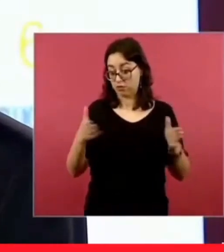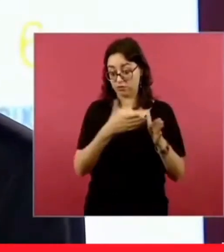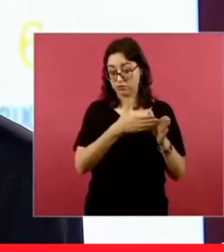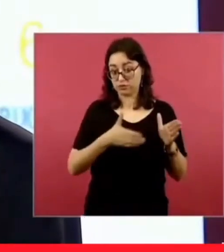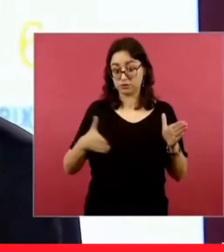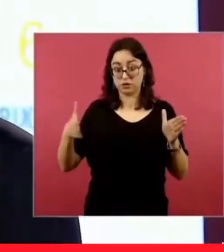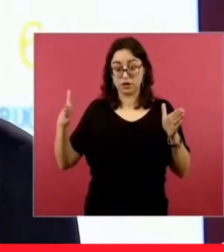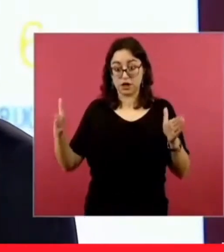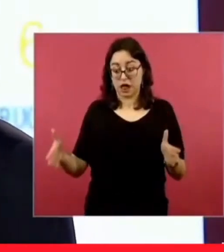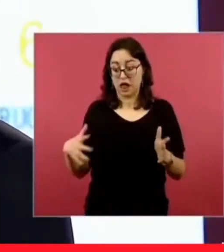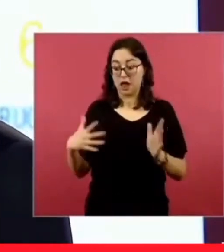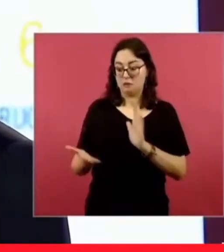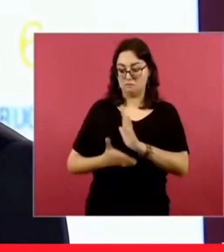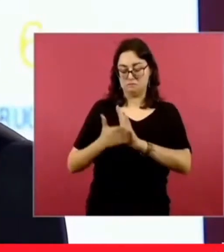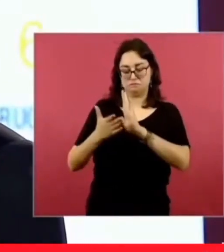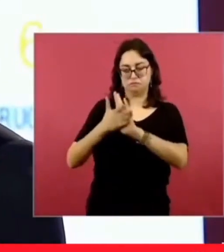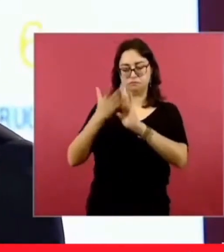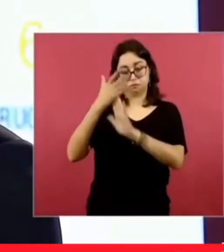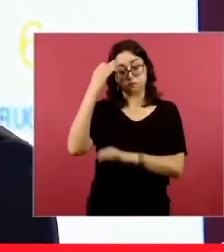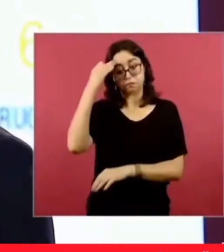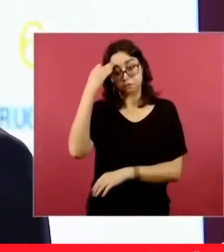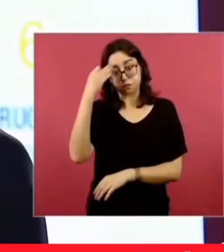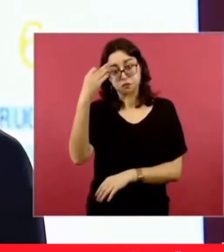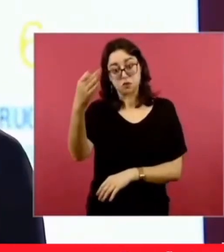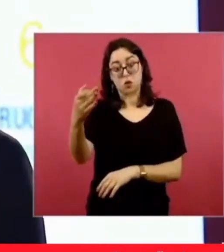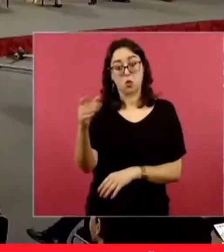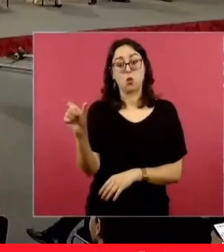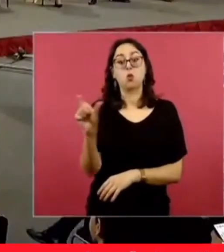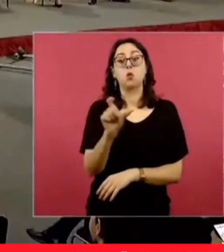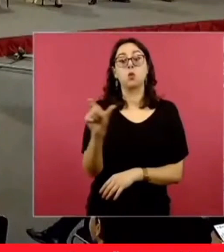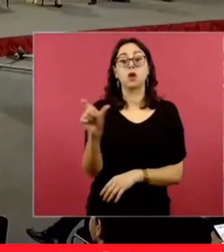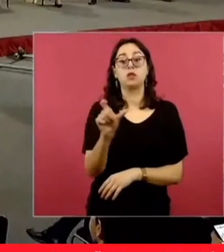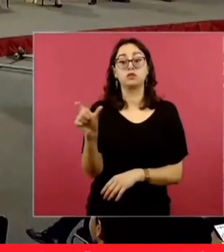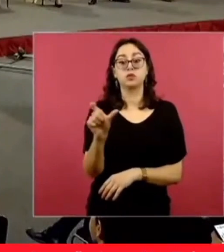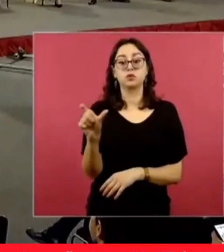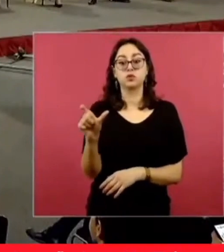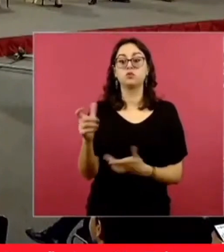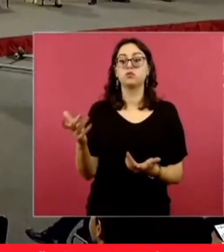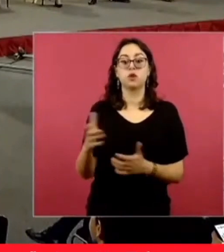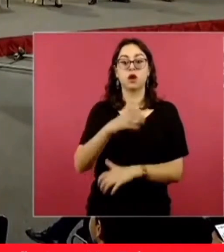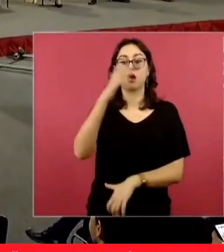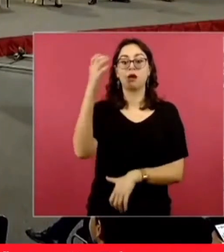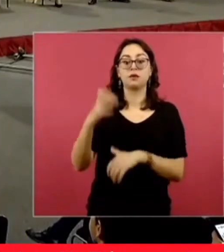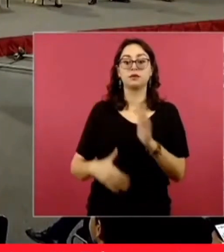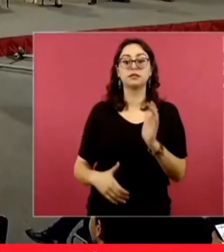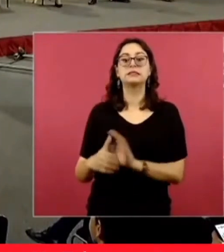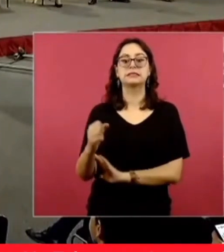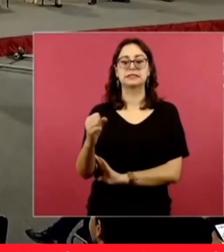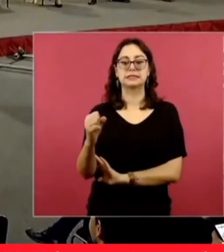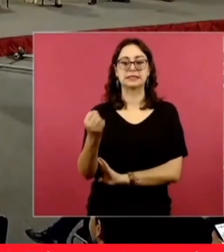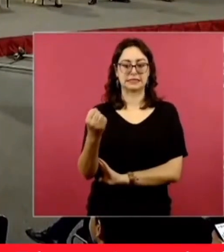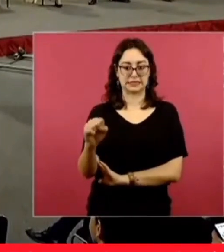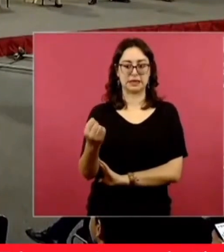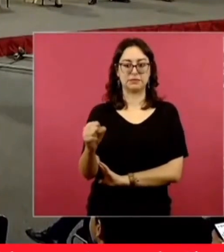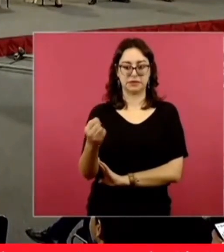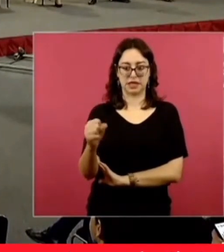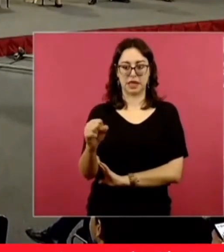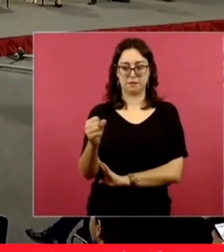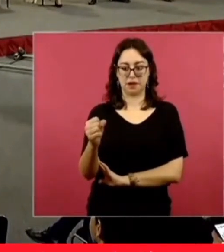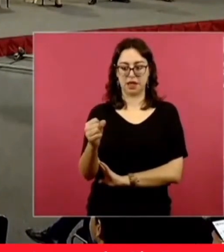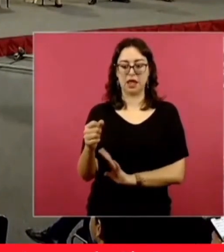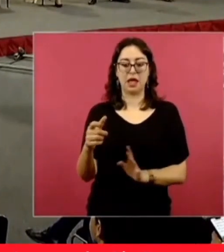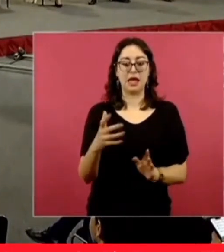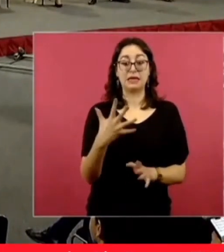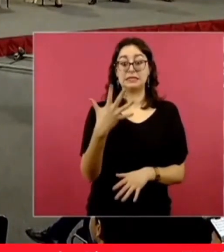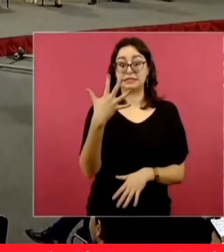y estaríamos concluyendo para finales del mes de septiembre, para el término de esta administración, cerca de, son cinco sectores